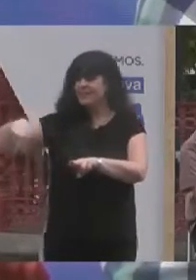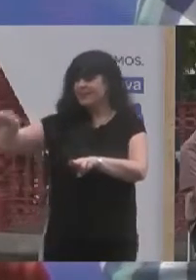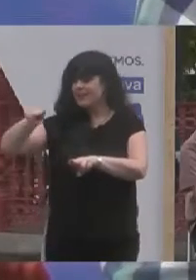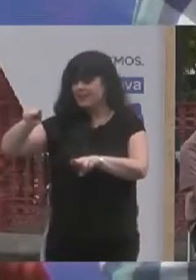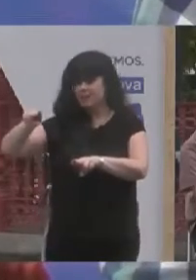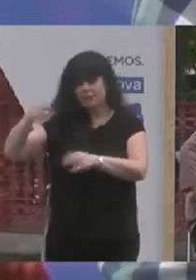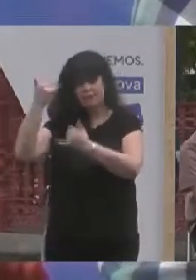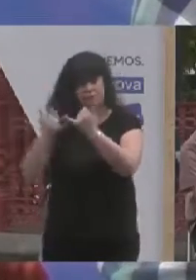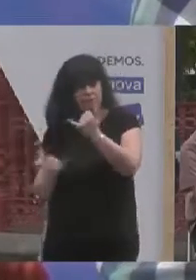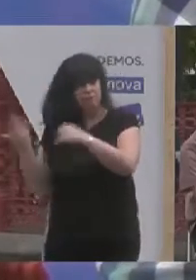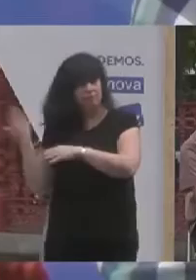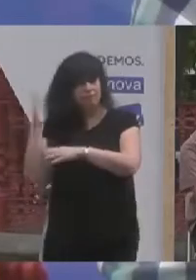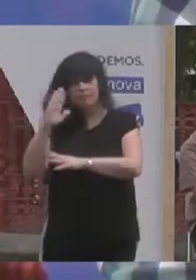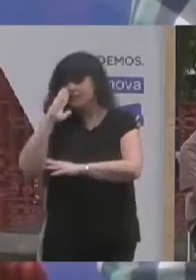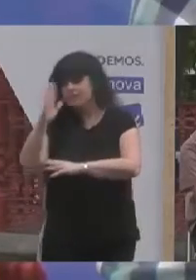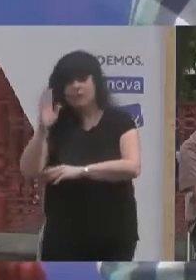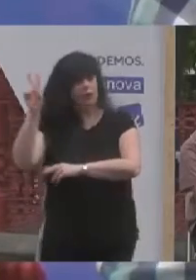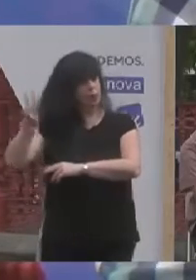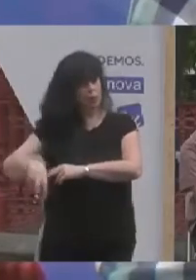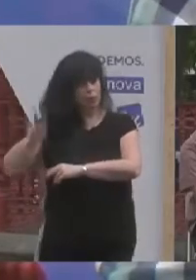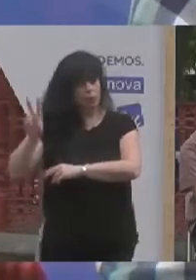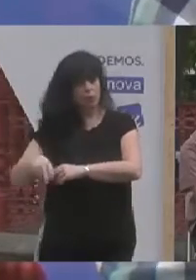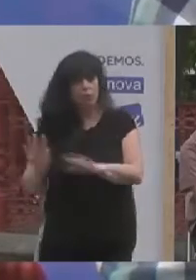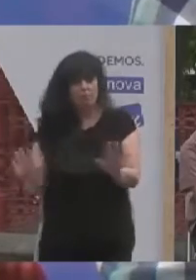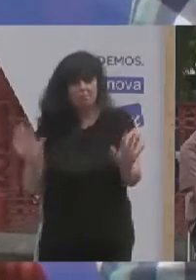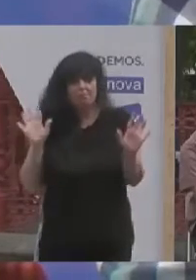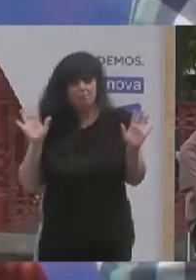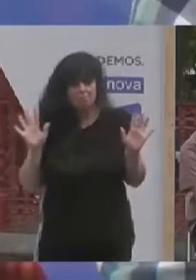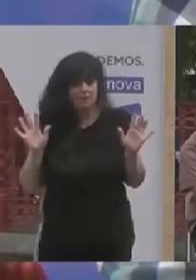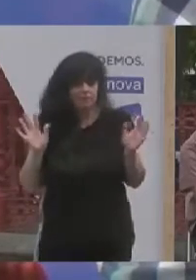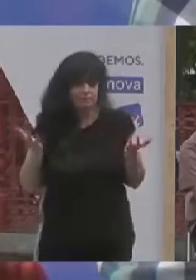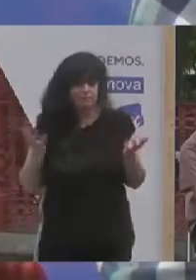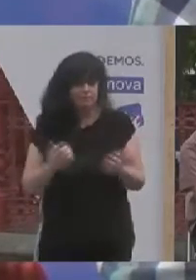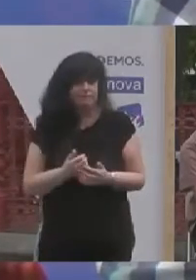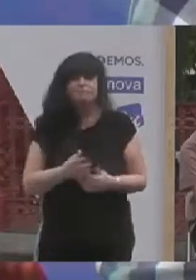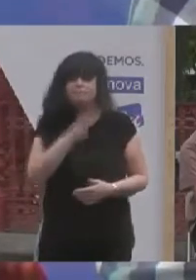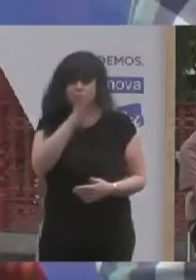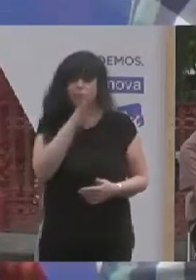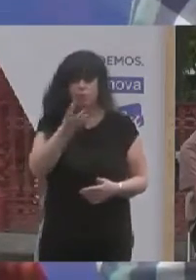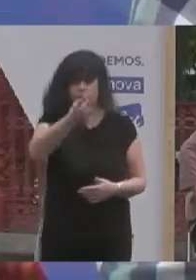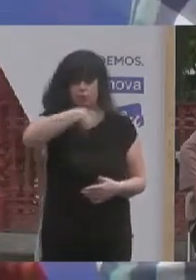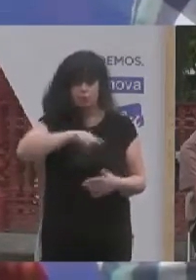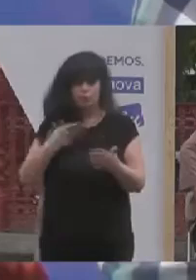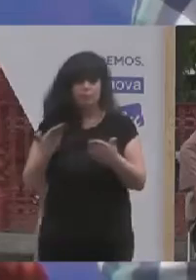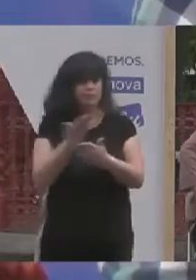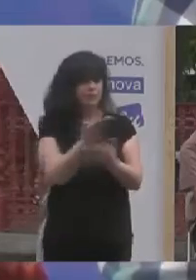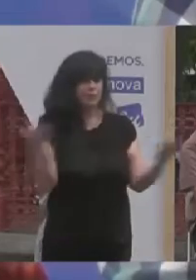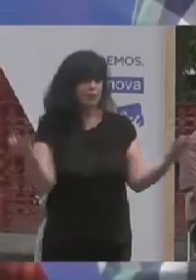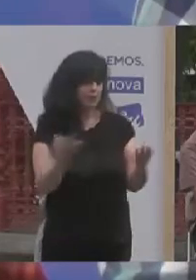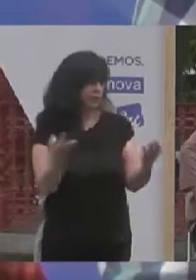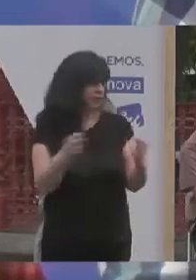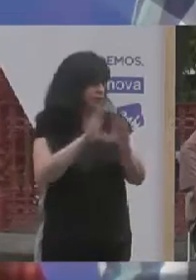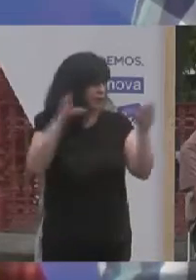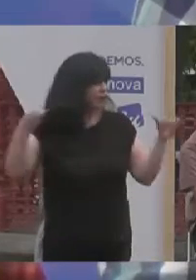se presentan directamente a ningunhas eleccións. Por iso, pídovos o voso apoio ao